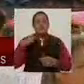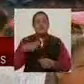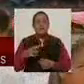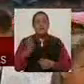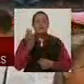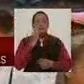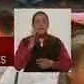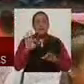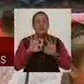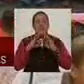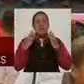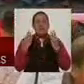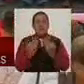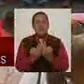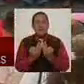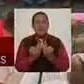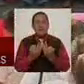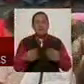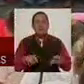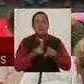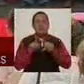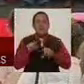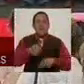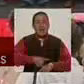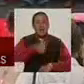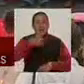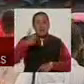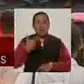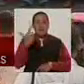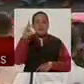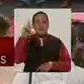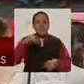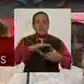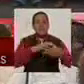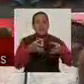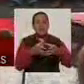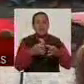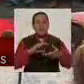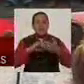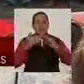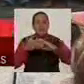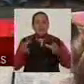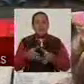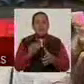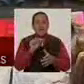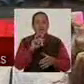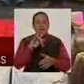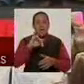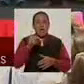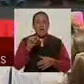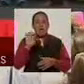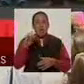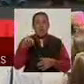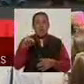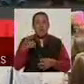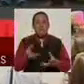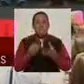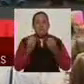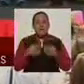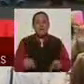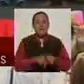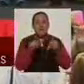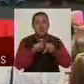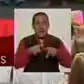familia, a nuestros APUs, líderes de las comunidades Aguajún, para que también ellos